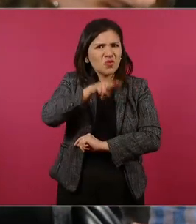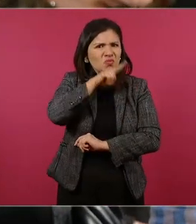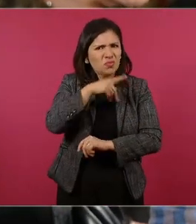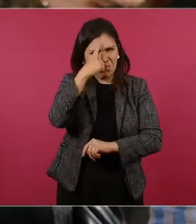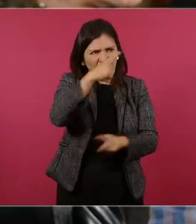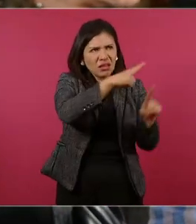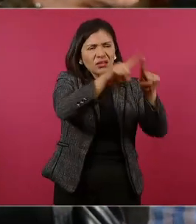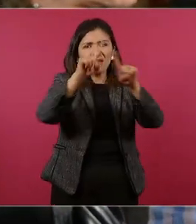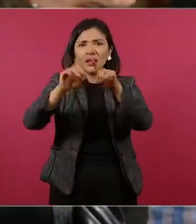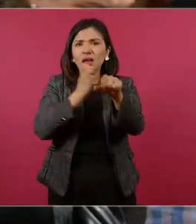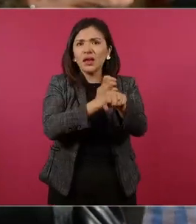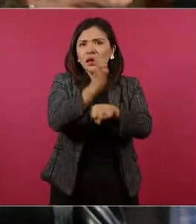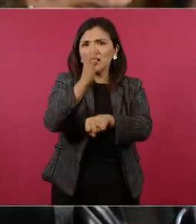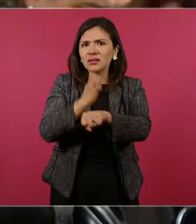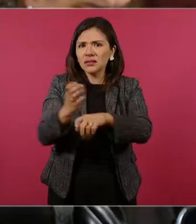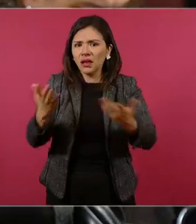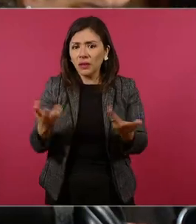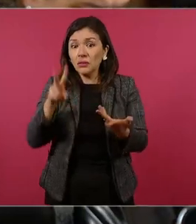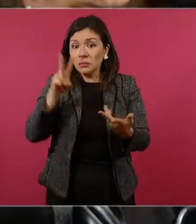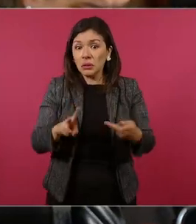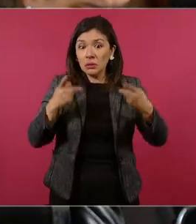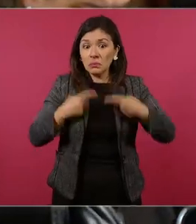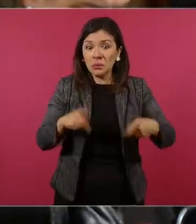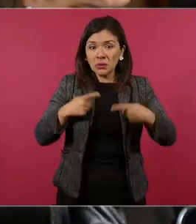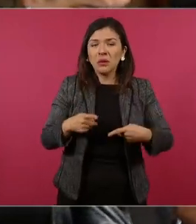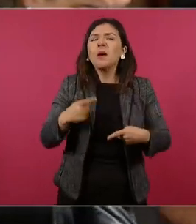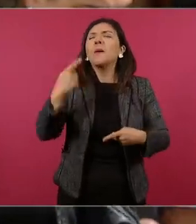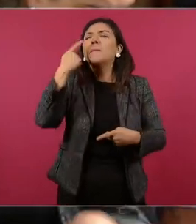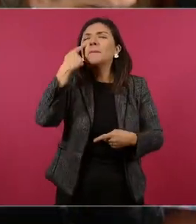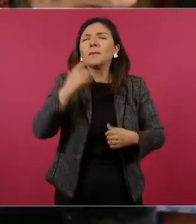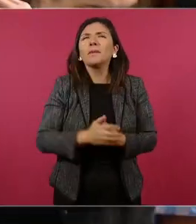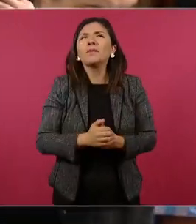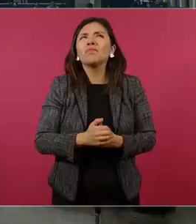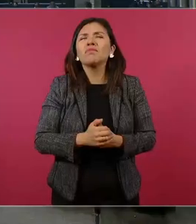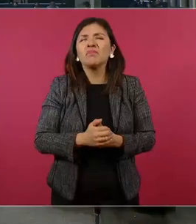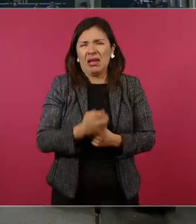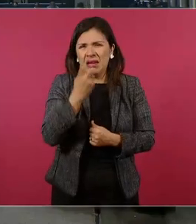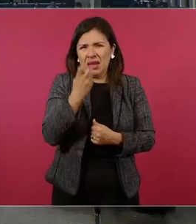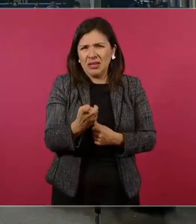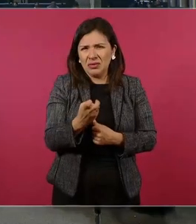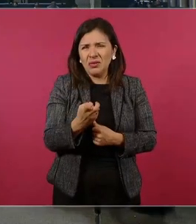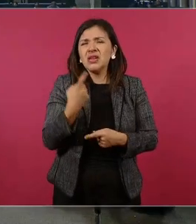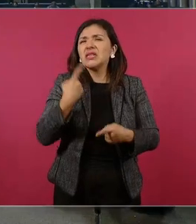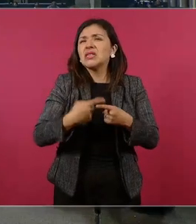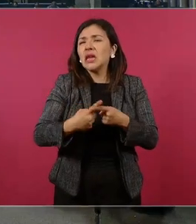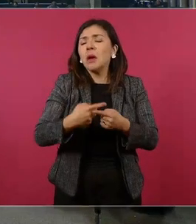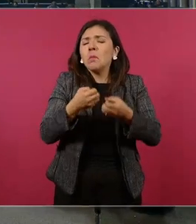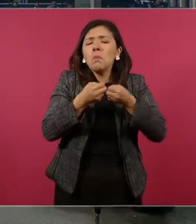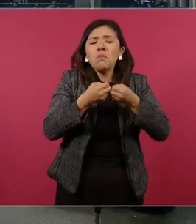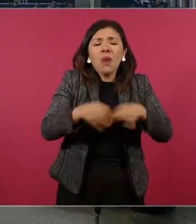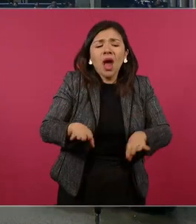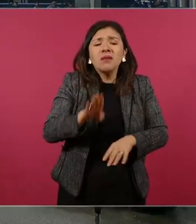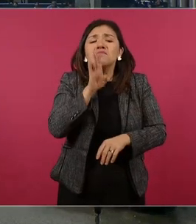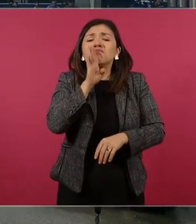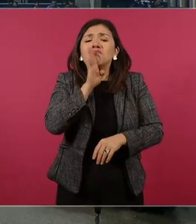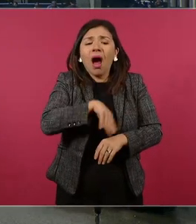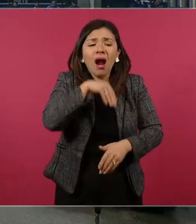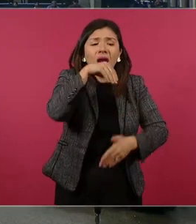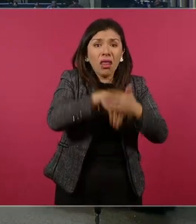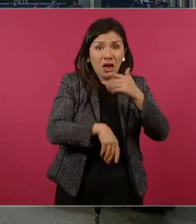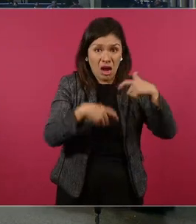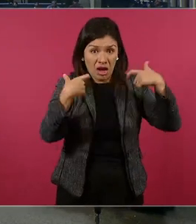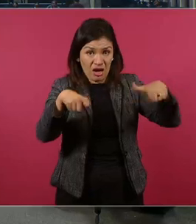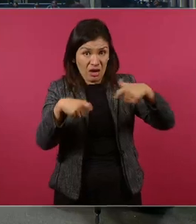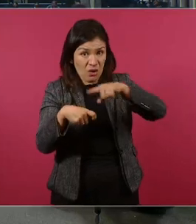los Estados porque de la gente o se porque Quién pierde con esto no pierde el rico ni los que tienen influencias